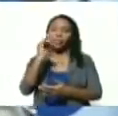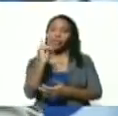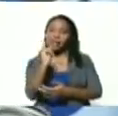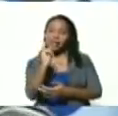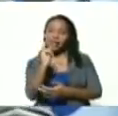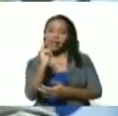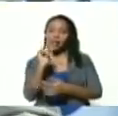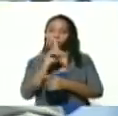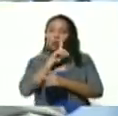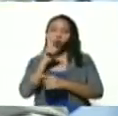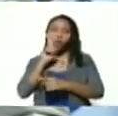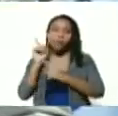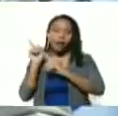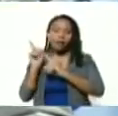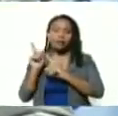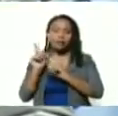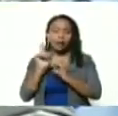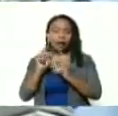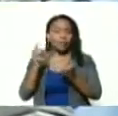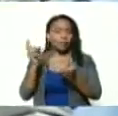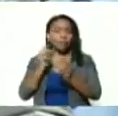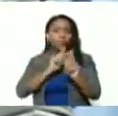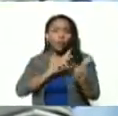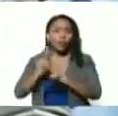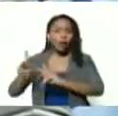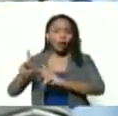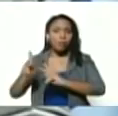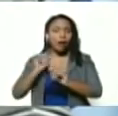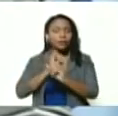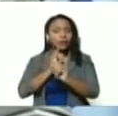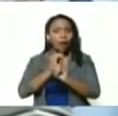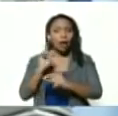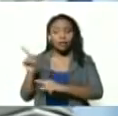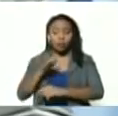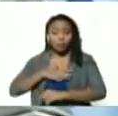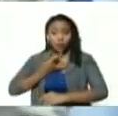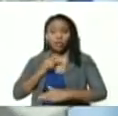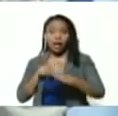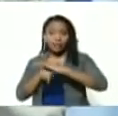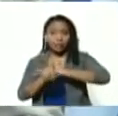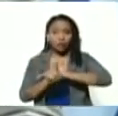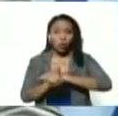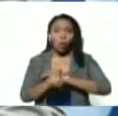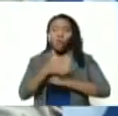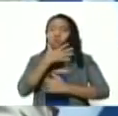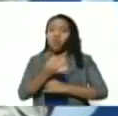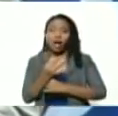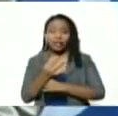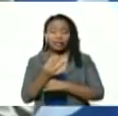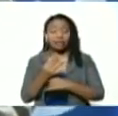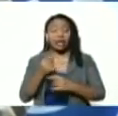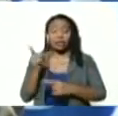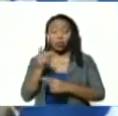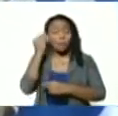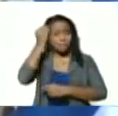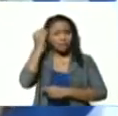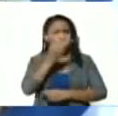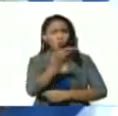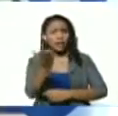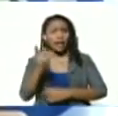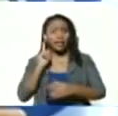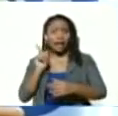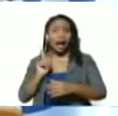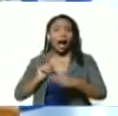AnyDesk, a través del cual podrían tener un acceso remoto, imagínense ustedes, un